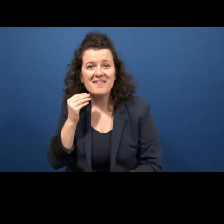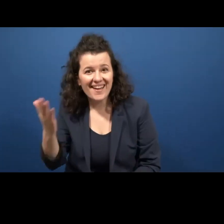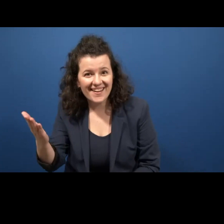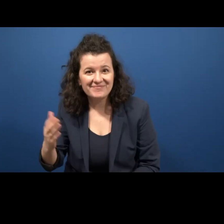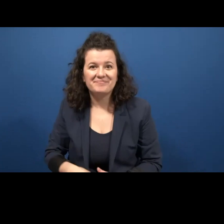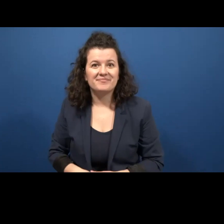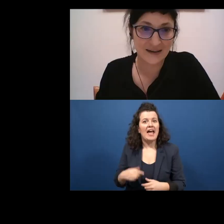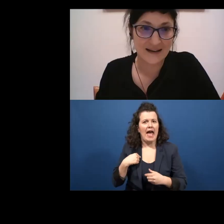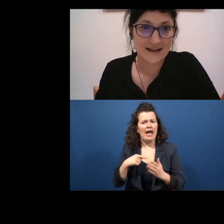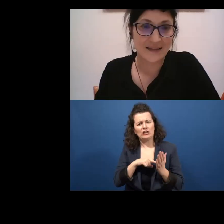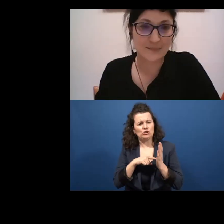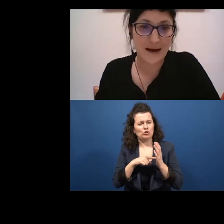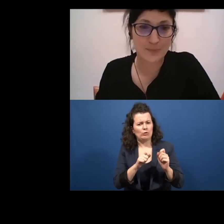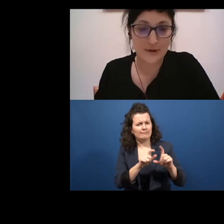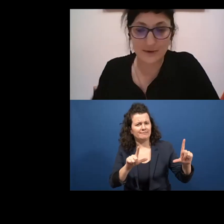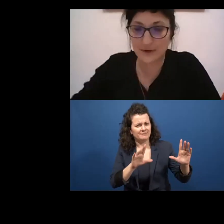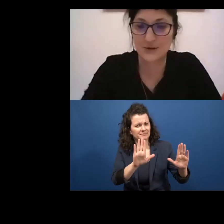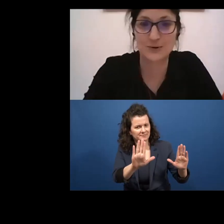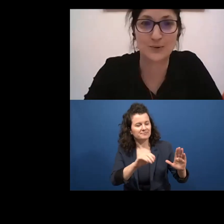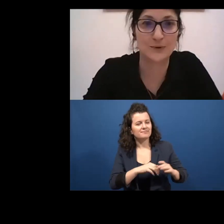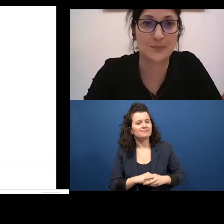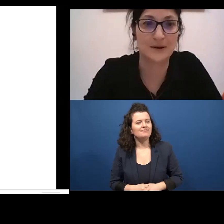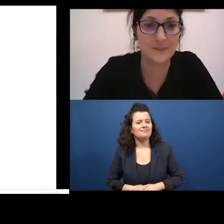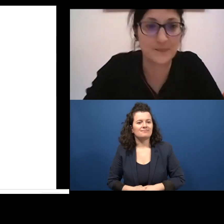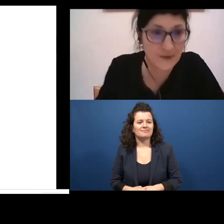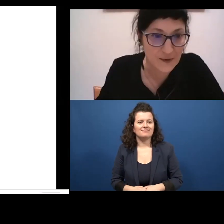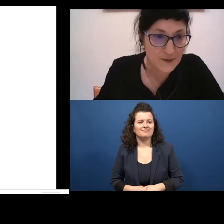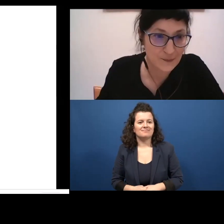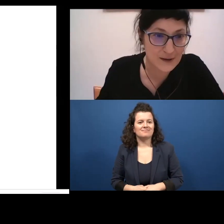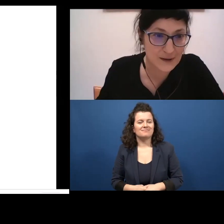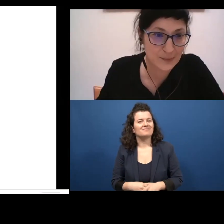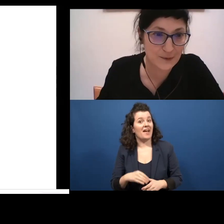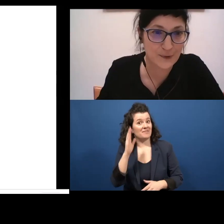Si me permiten, voy a preparar mi presentación en la pantalla